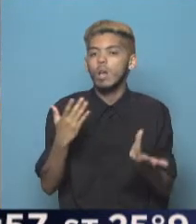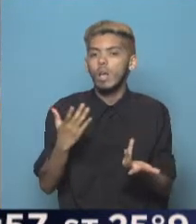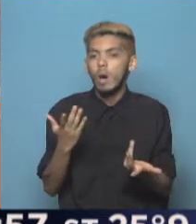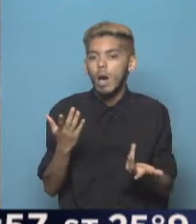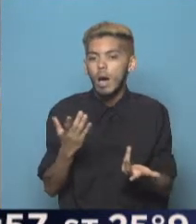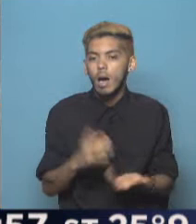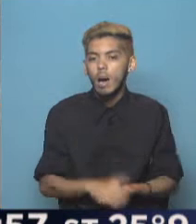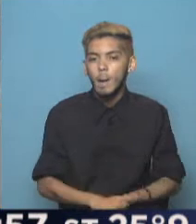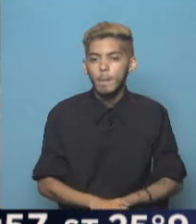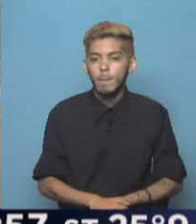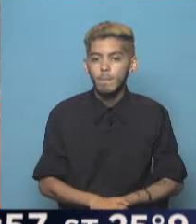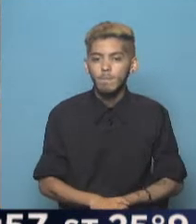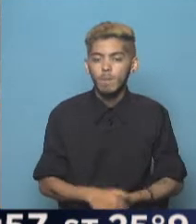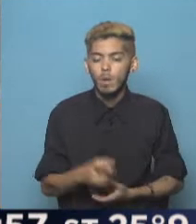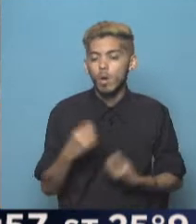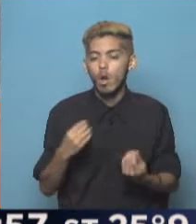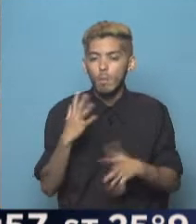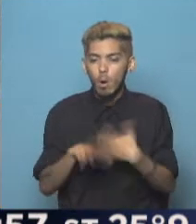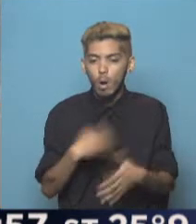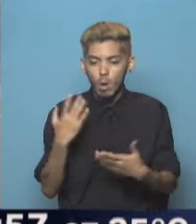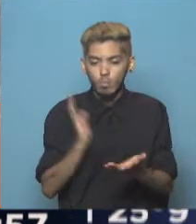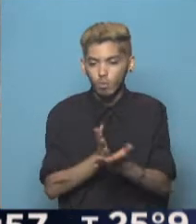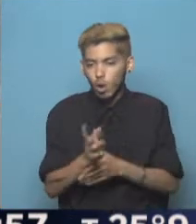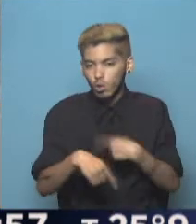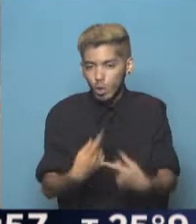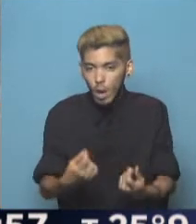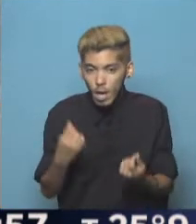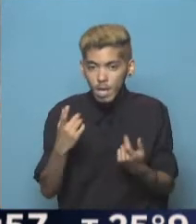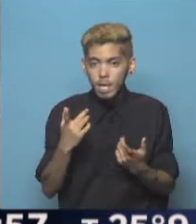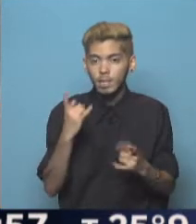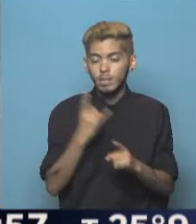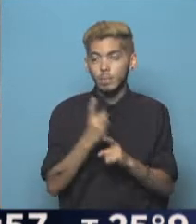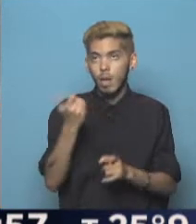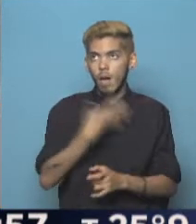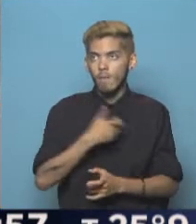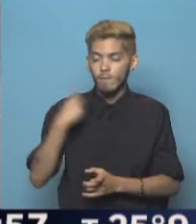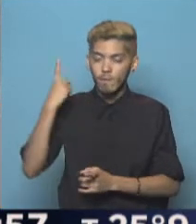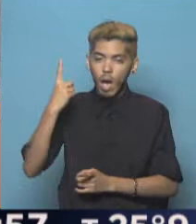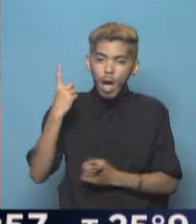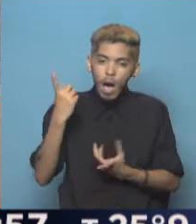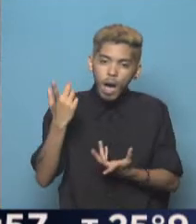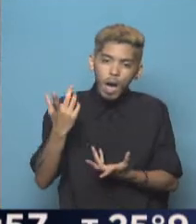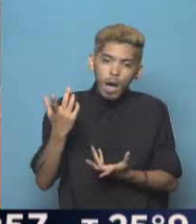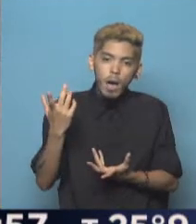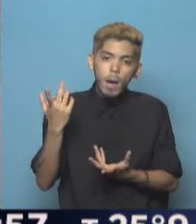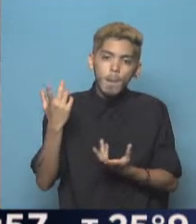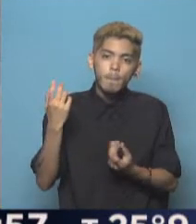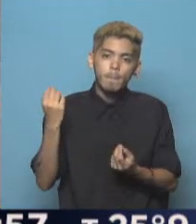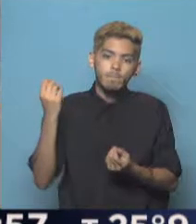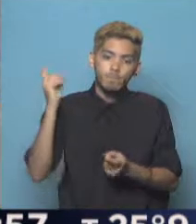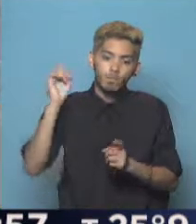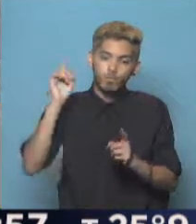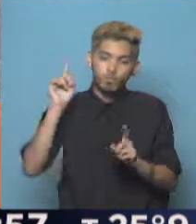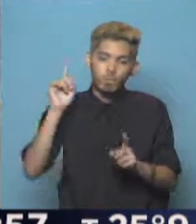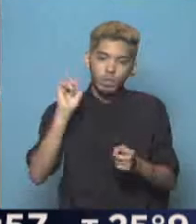es, por dónde puede ir el jugador, y que realmente desde arriba, que es la AFA, todo sea bajada a